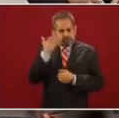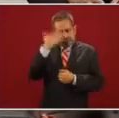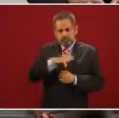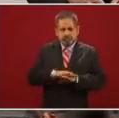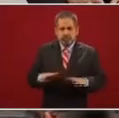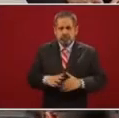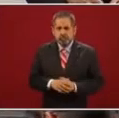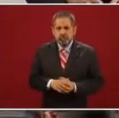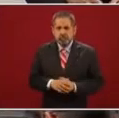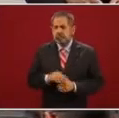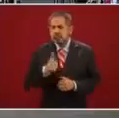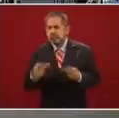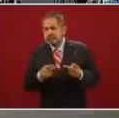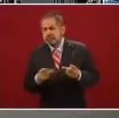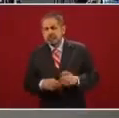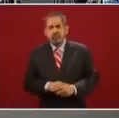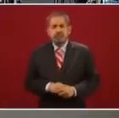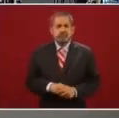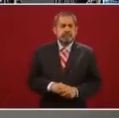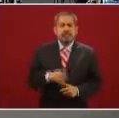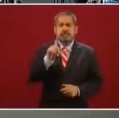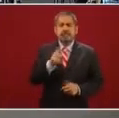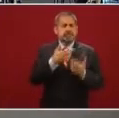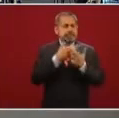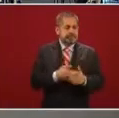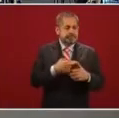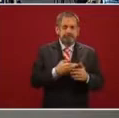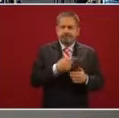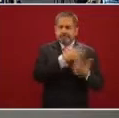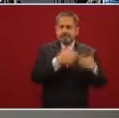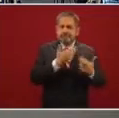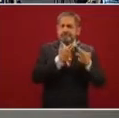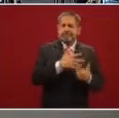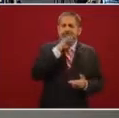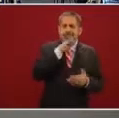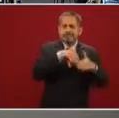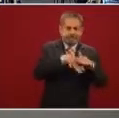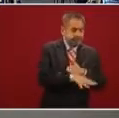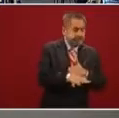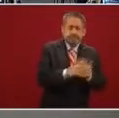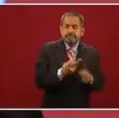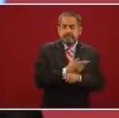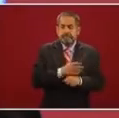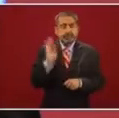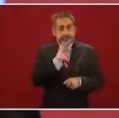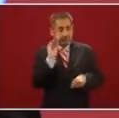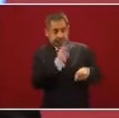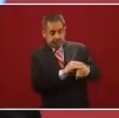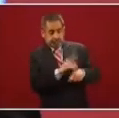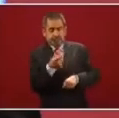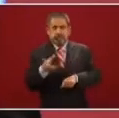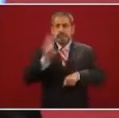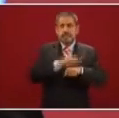de hoy. ¿Cuál era la otra pregunta? Perdón. Las aguas residuales. Las aguas residuales, en caso de que se instale, se tiene que dar un permiso